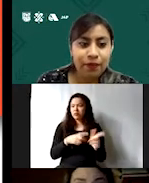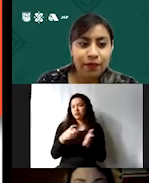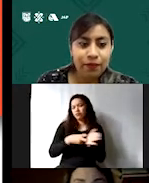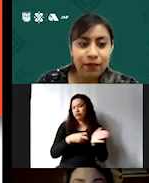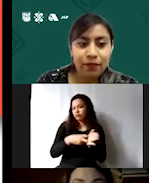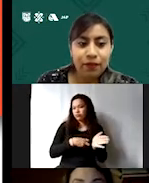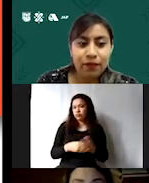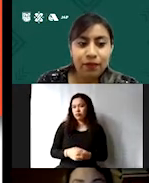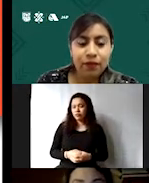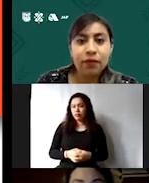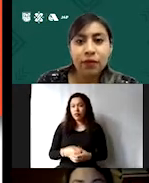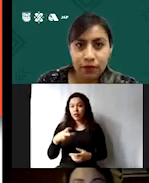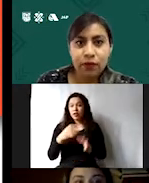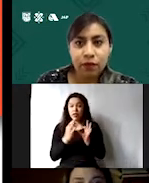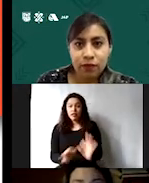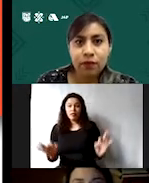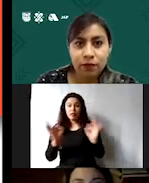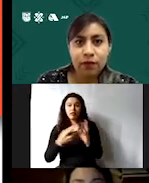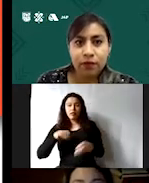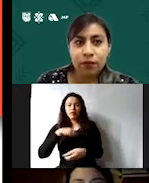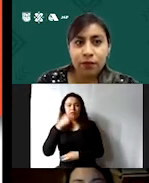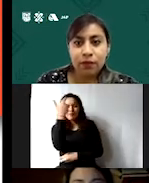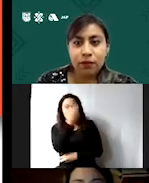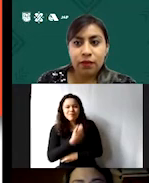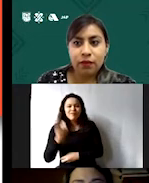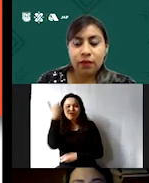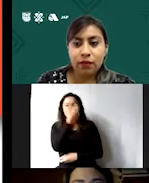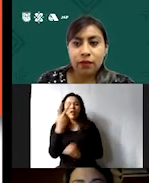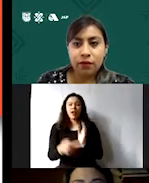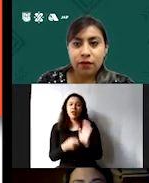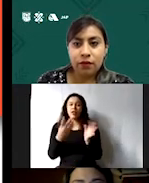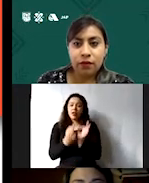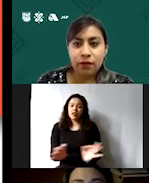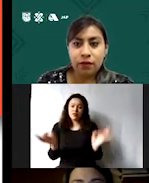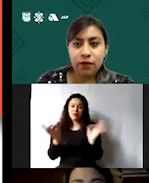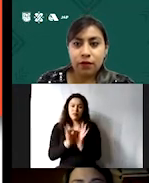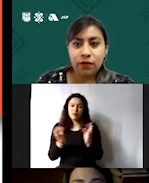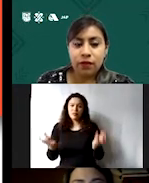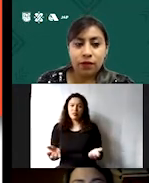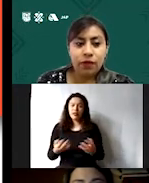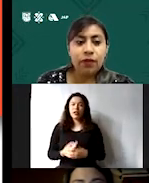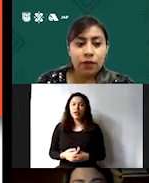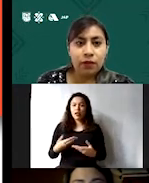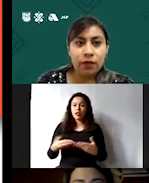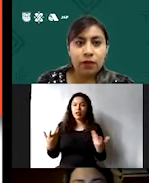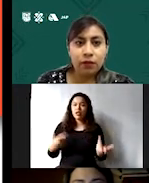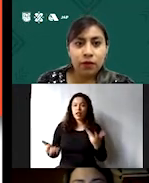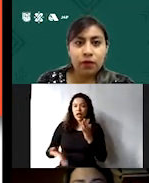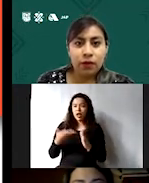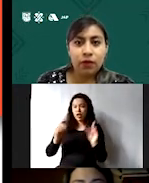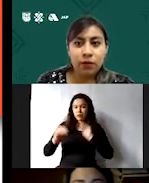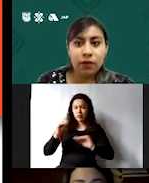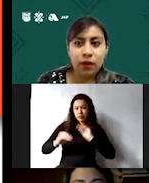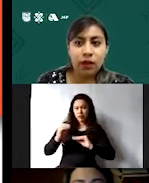Sí, porque va a ser muy importante poderlos revisar en su momento y sobre todo ahora que viene la cuestión de